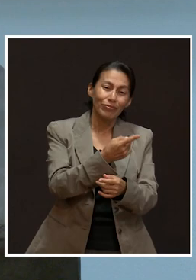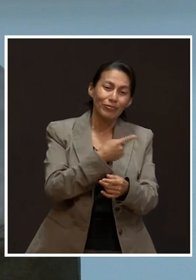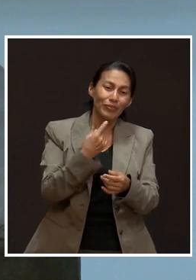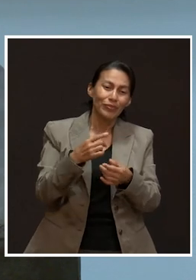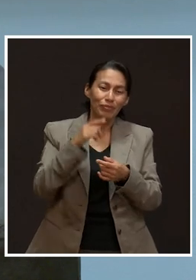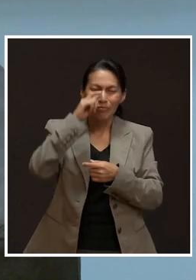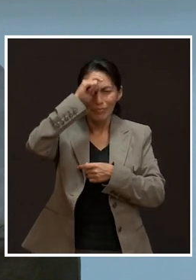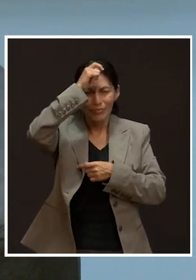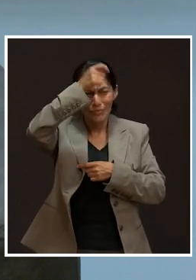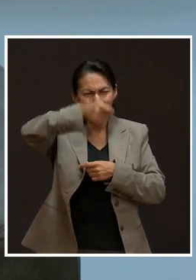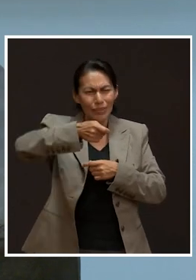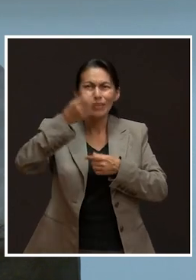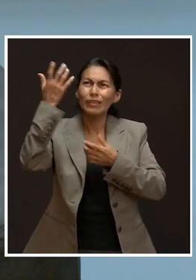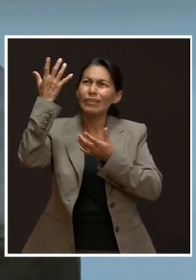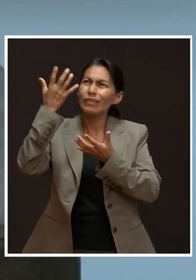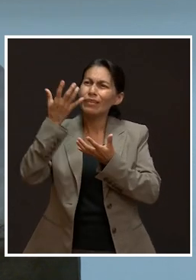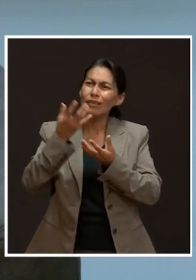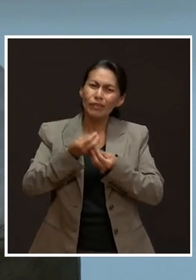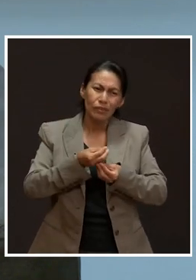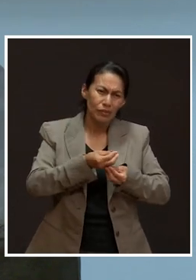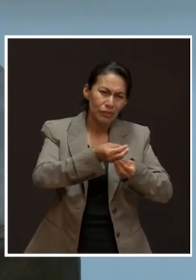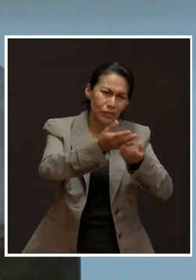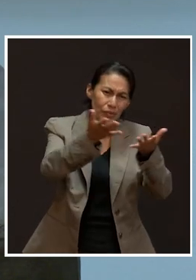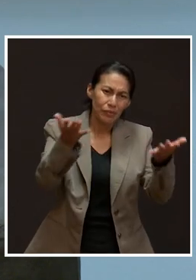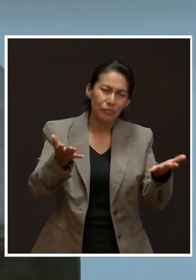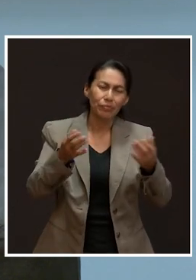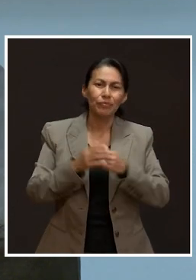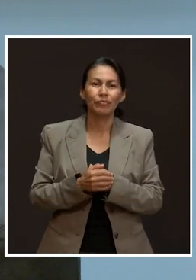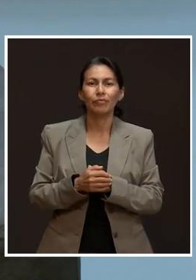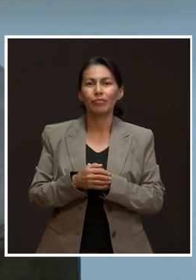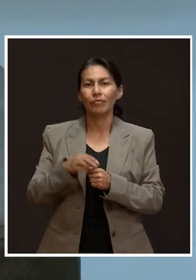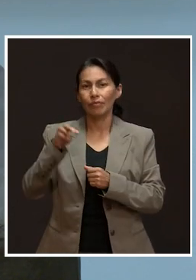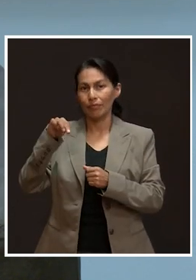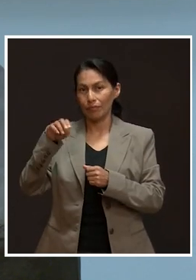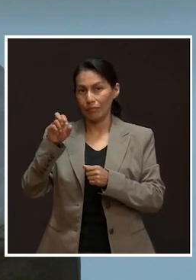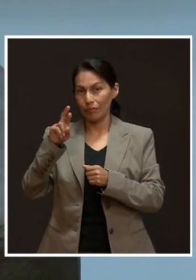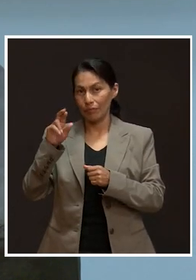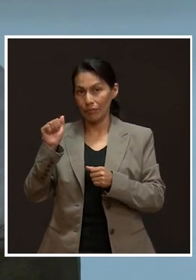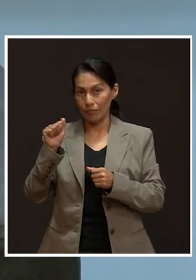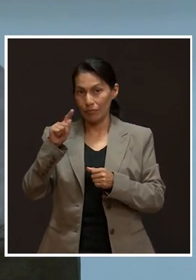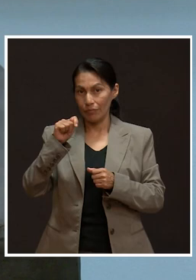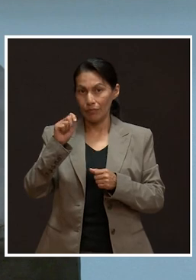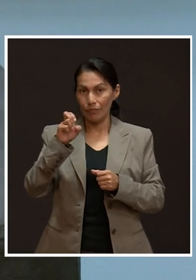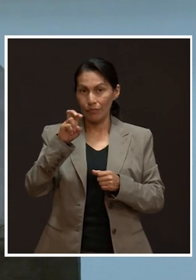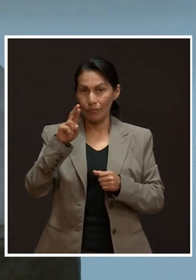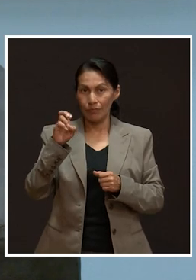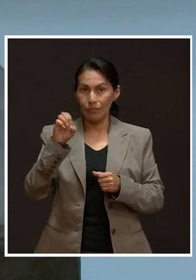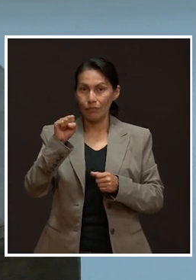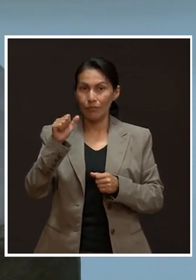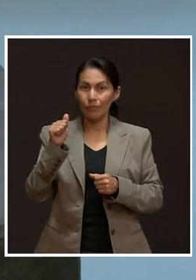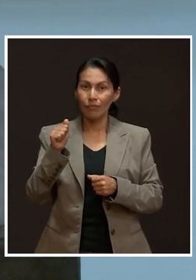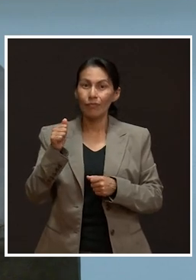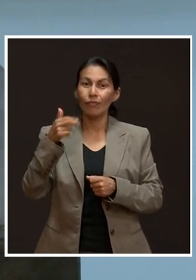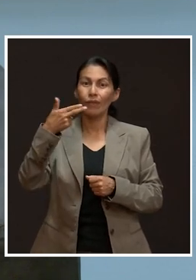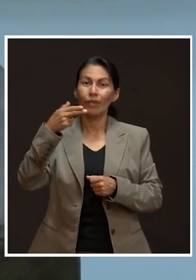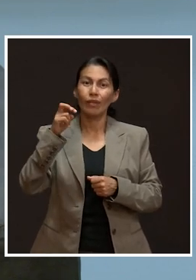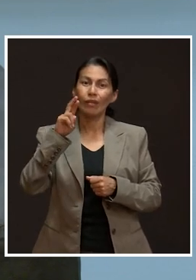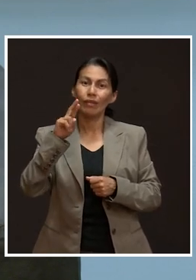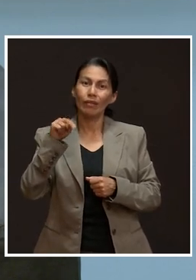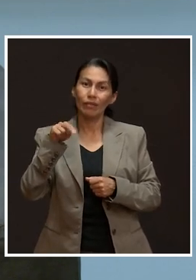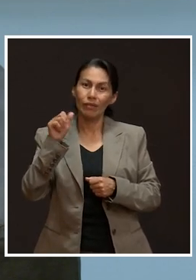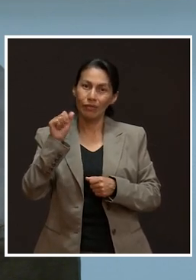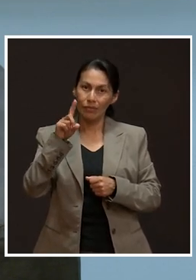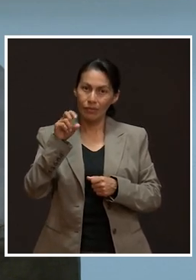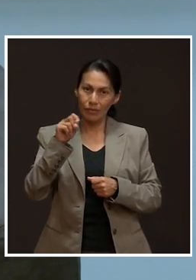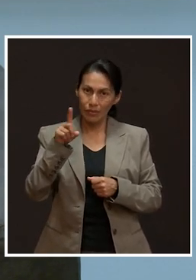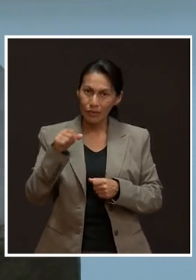poder del Espíritu Santo derramado hará que seamos canales de bendición para proclamar su gloria. María